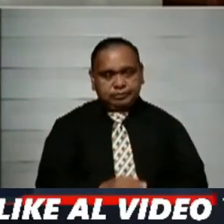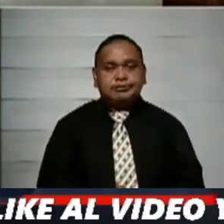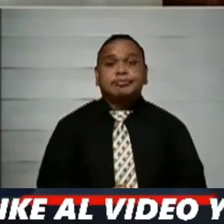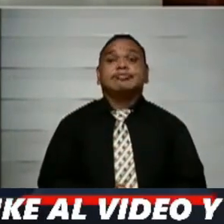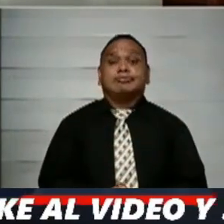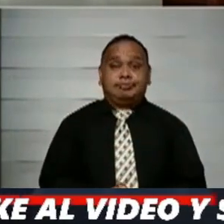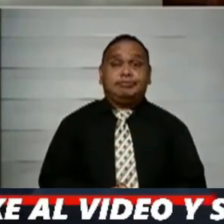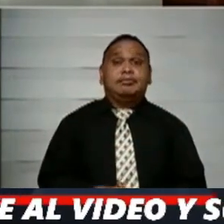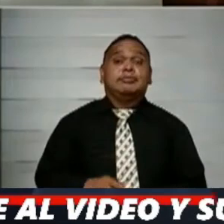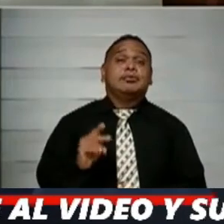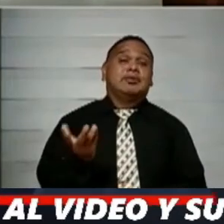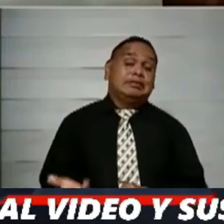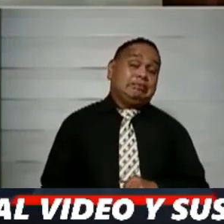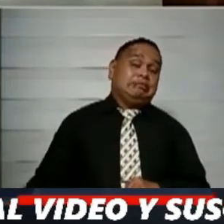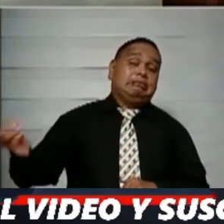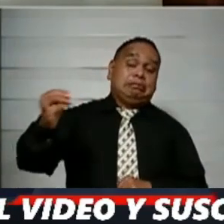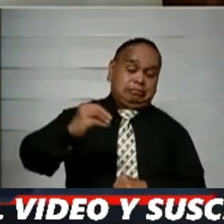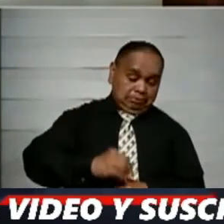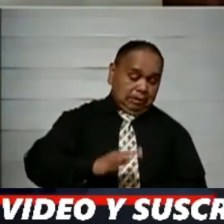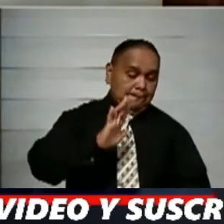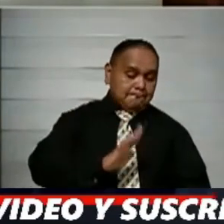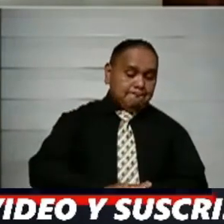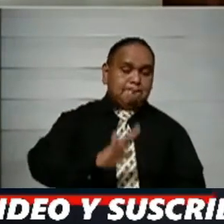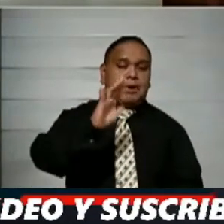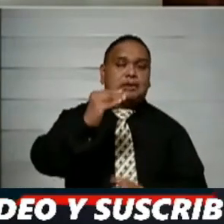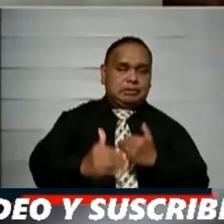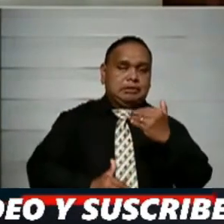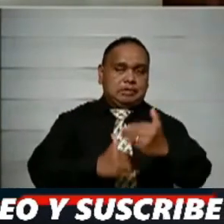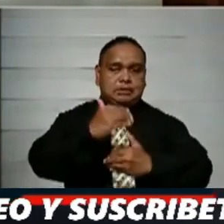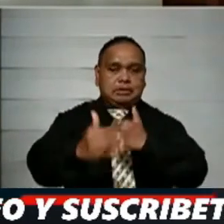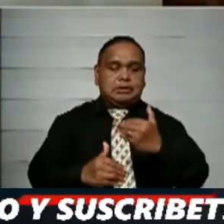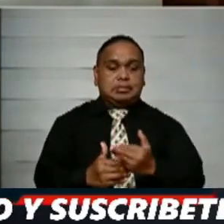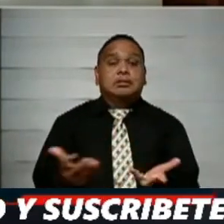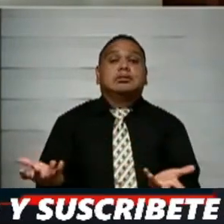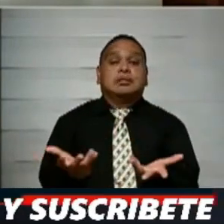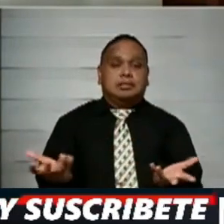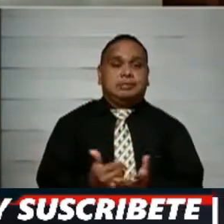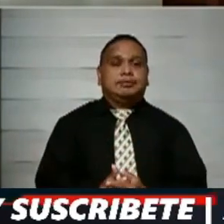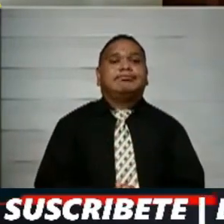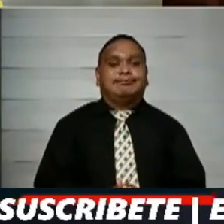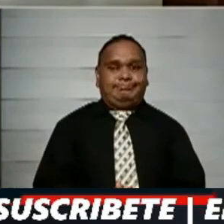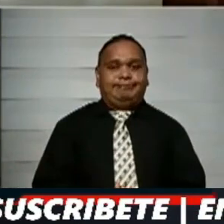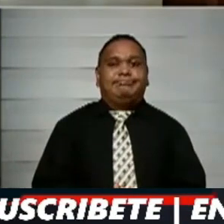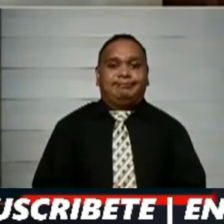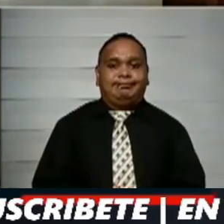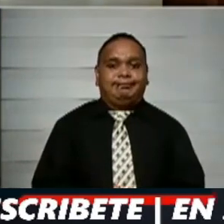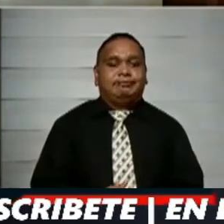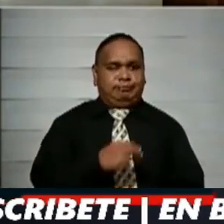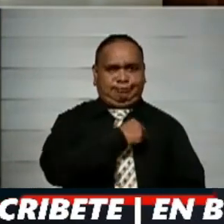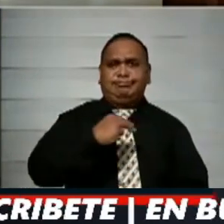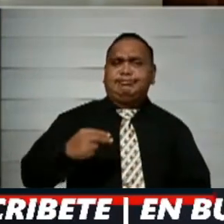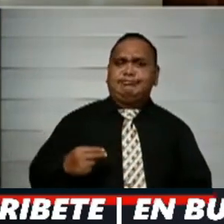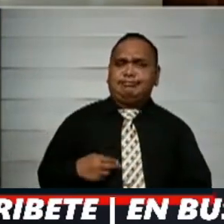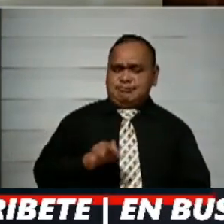ya va más allá de lo adecuado, de lo correcto. Así que nosotros seguiremos como podamos,